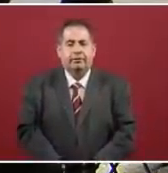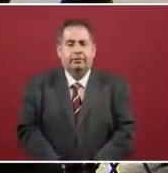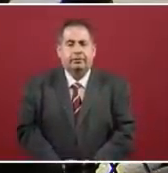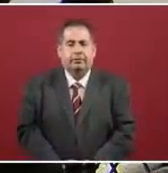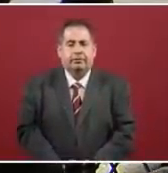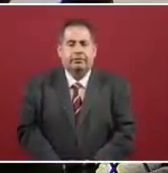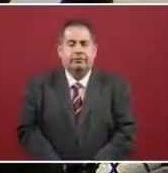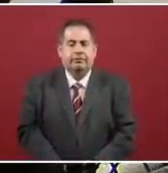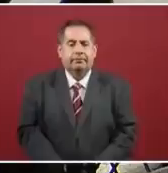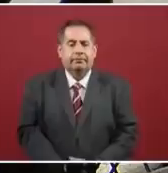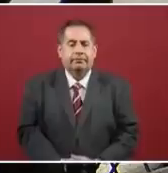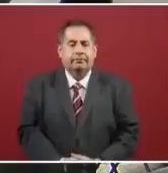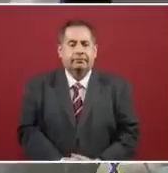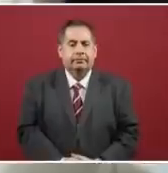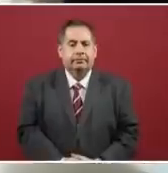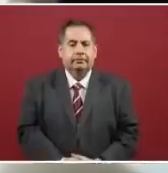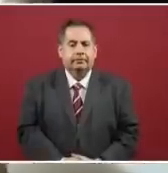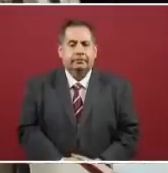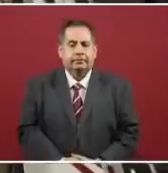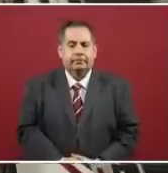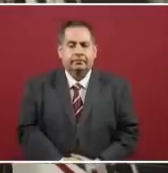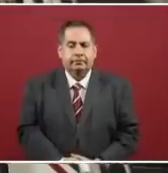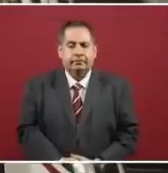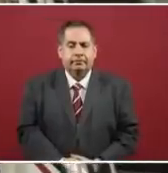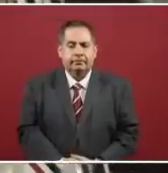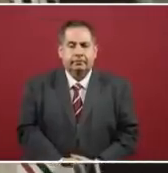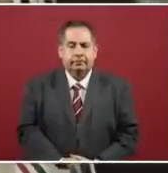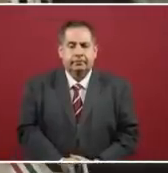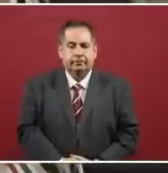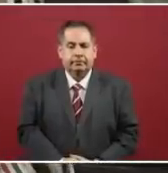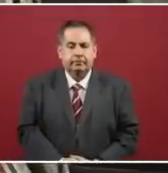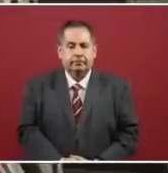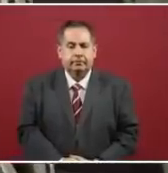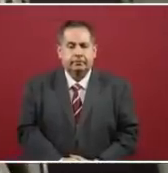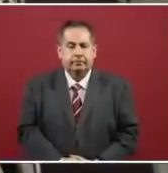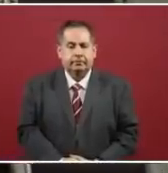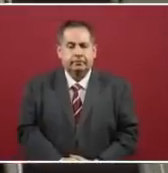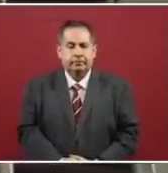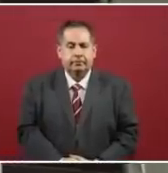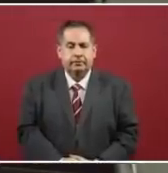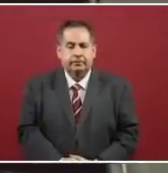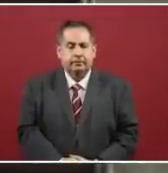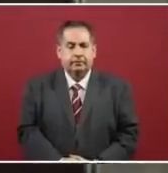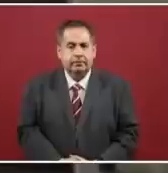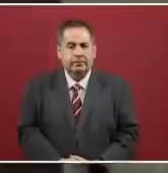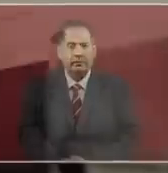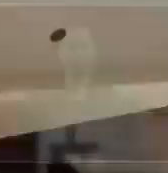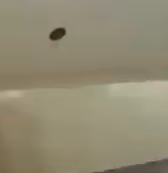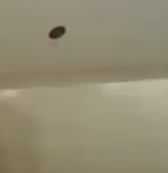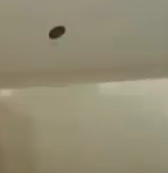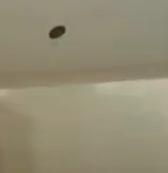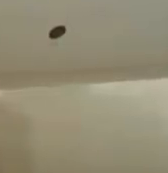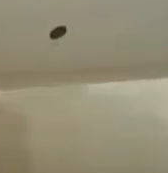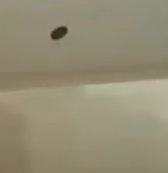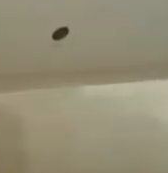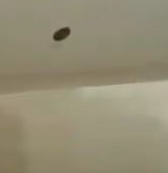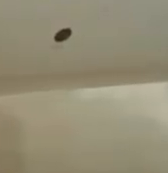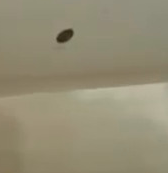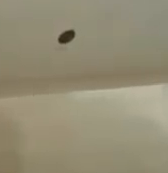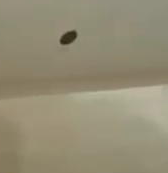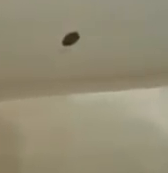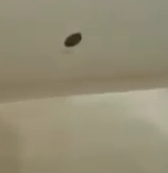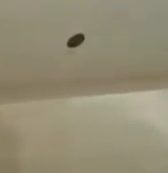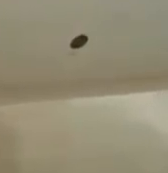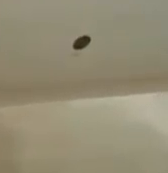Como parte de la política de austeridad, el Gobierno de México, bajo los principios de responsabilidad y uso eficiente de los recursos